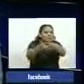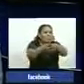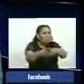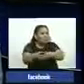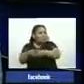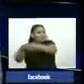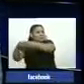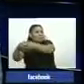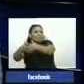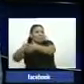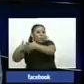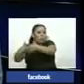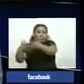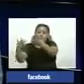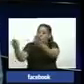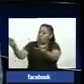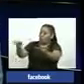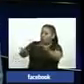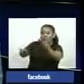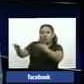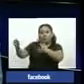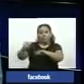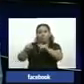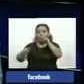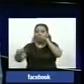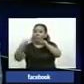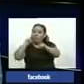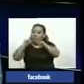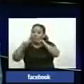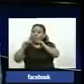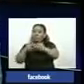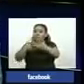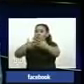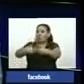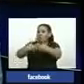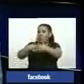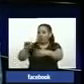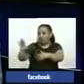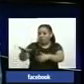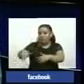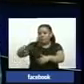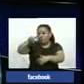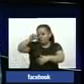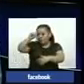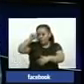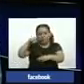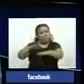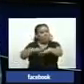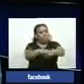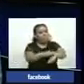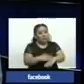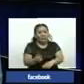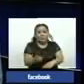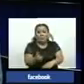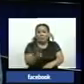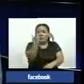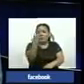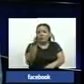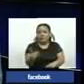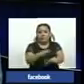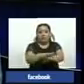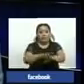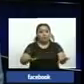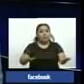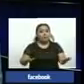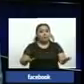los Estados Unidos fue recibido por la alta gerencia de la empresa en la que van a laborar. También anunció que para los próximos días retirará